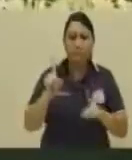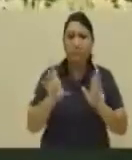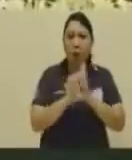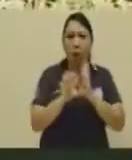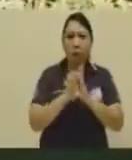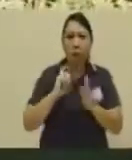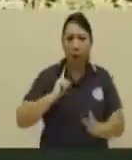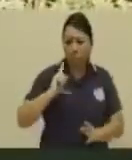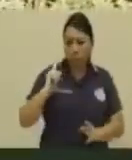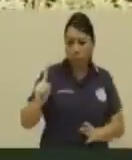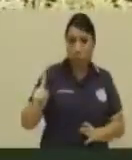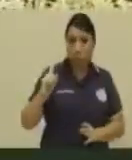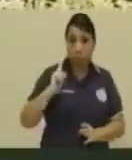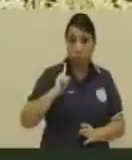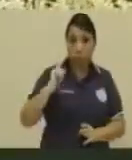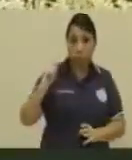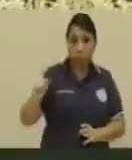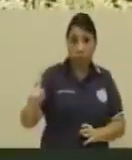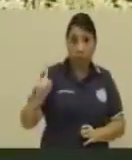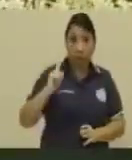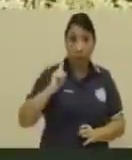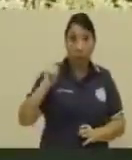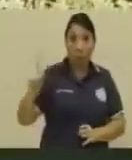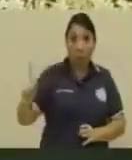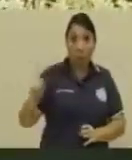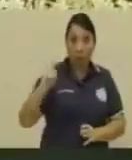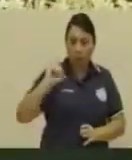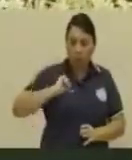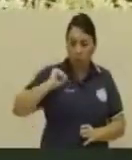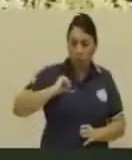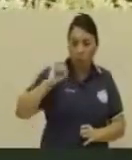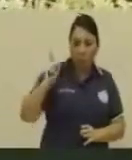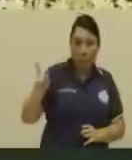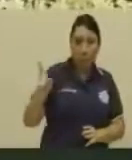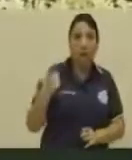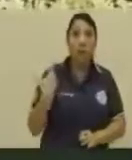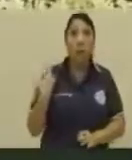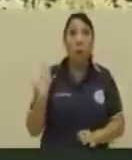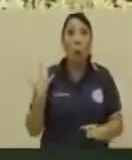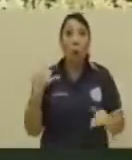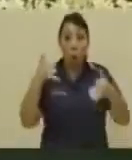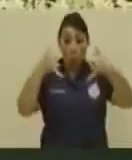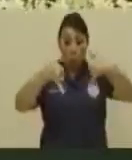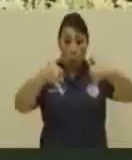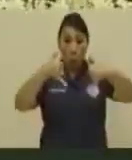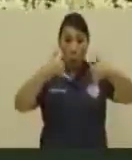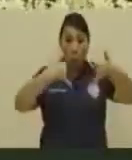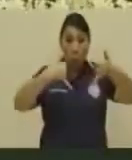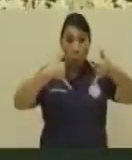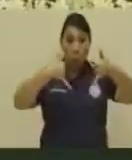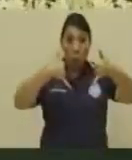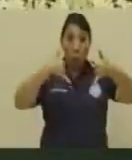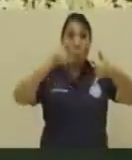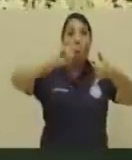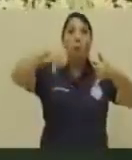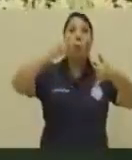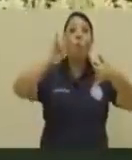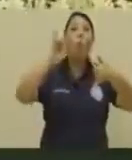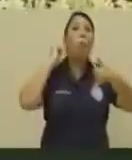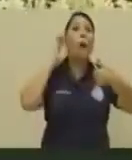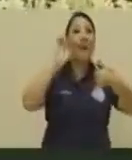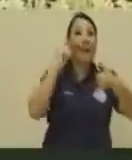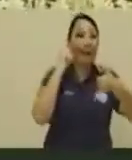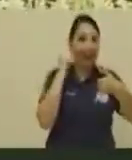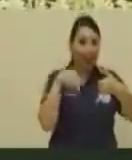Y voy a mover con el dedo índice hacia afuera y hacia adentro para la seña de compañeros. Juegan, ambas manos van a